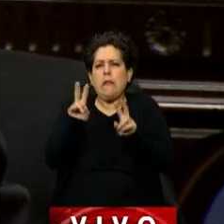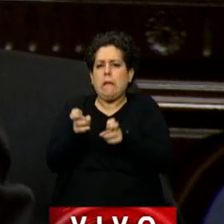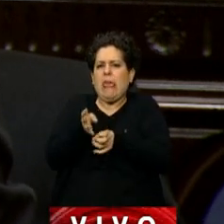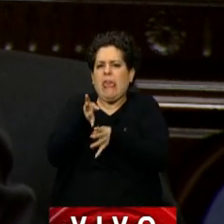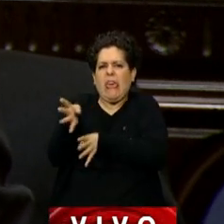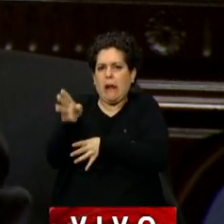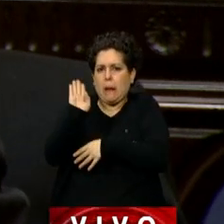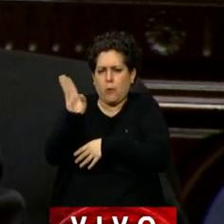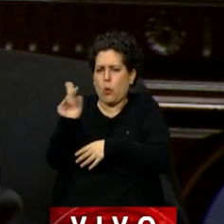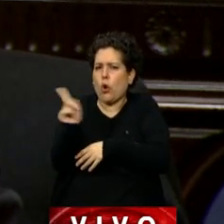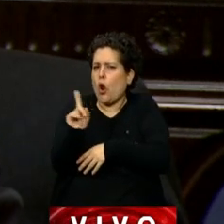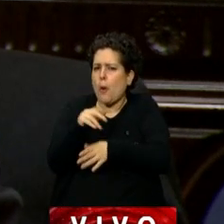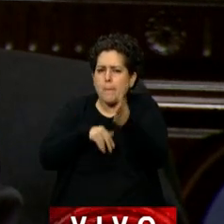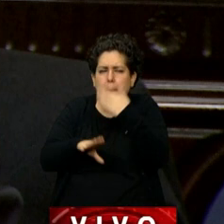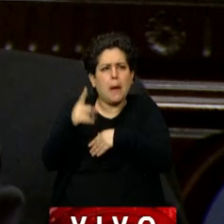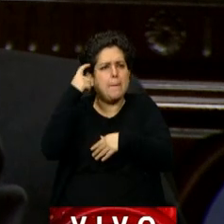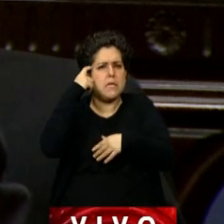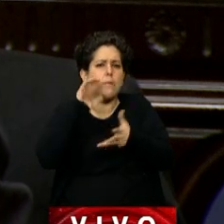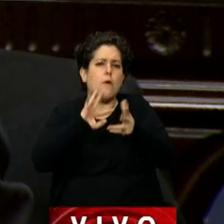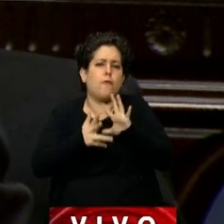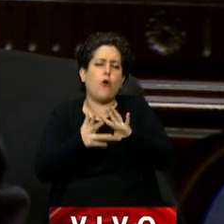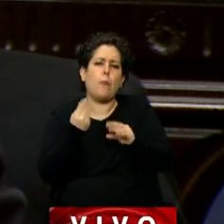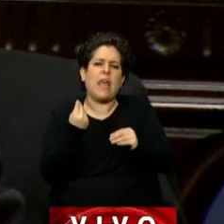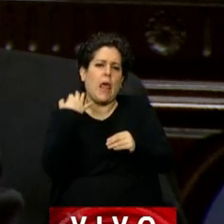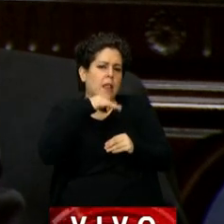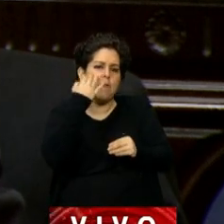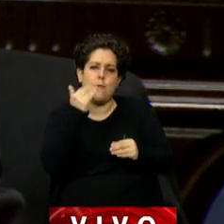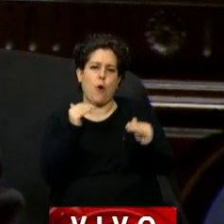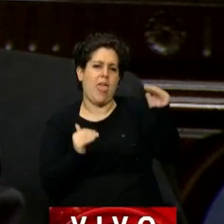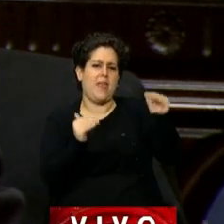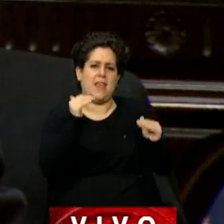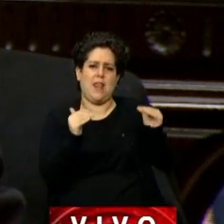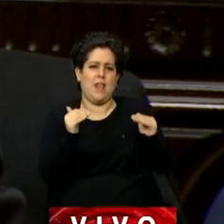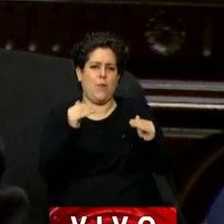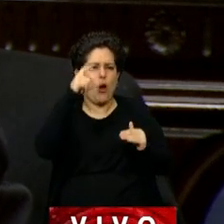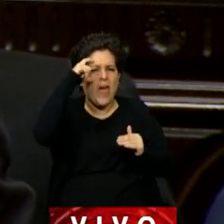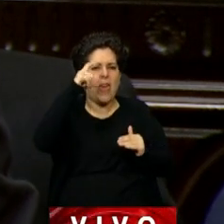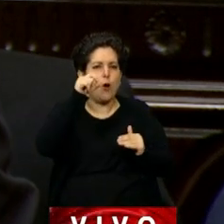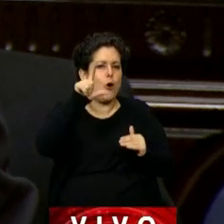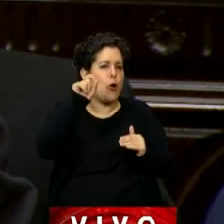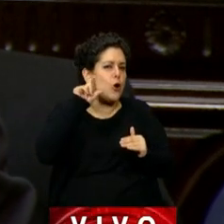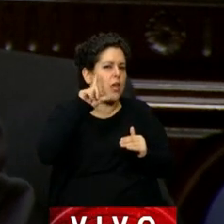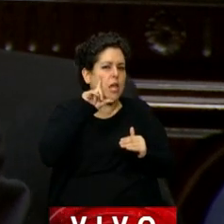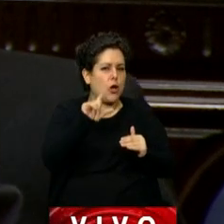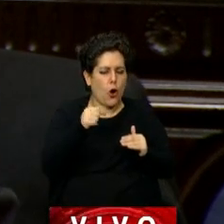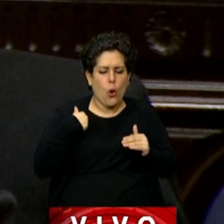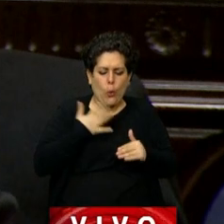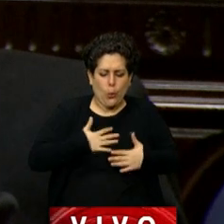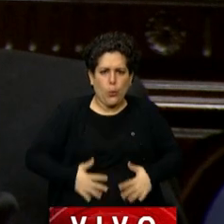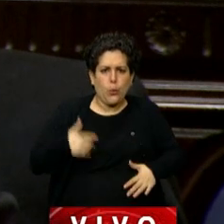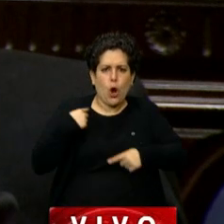y más en términos de equilibrio ecológico biológico.